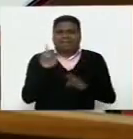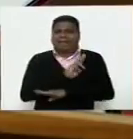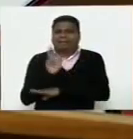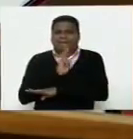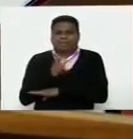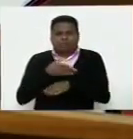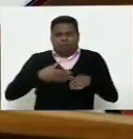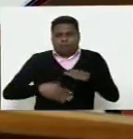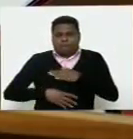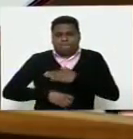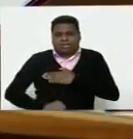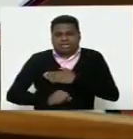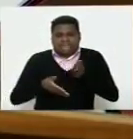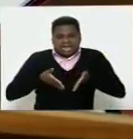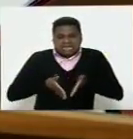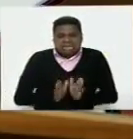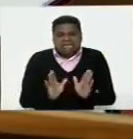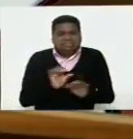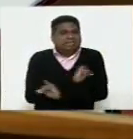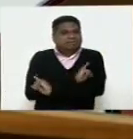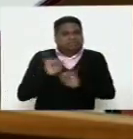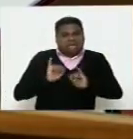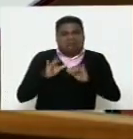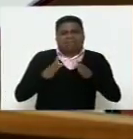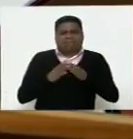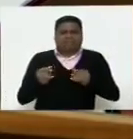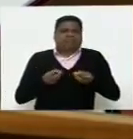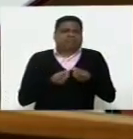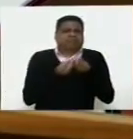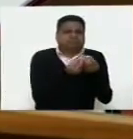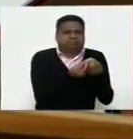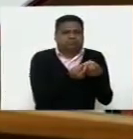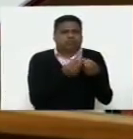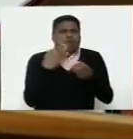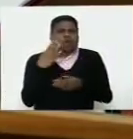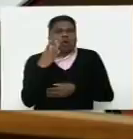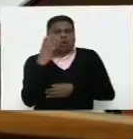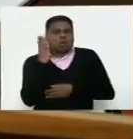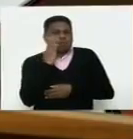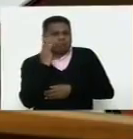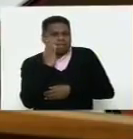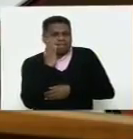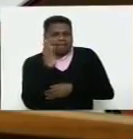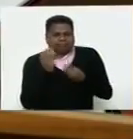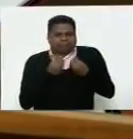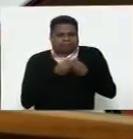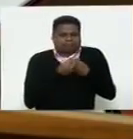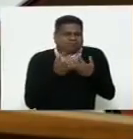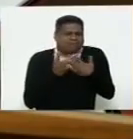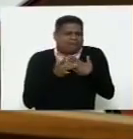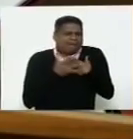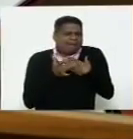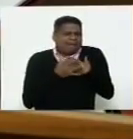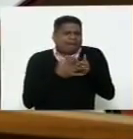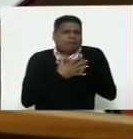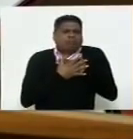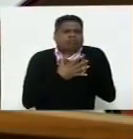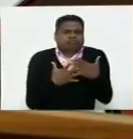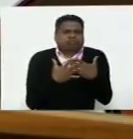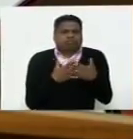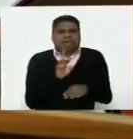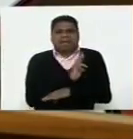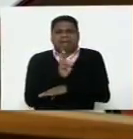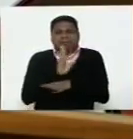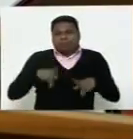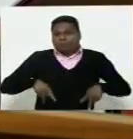del nacimiento y durante su permanencia en el centro de salud. Este contacto estrecho e ininterrumpido brindará las oportunidades